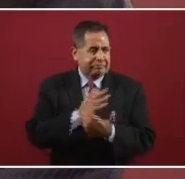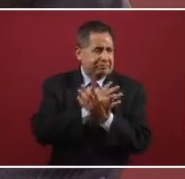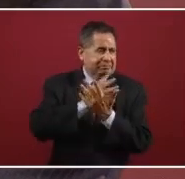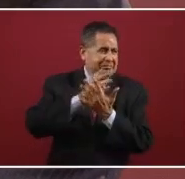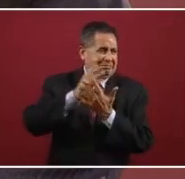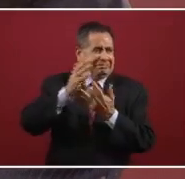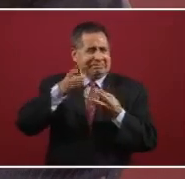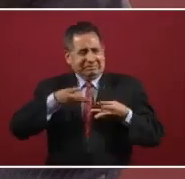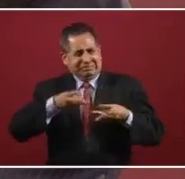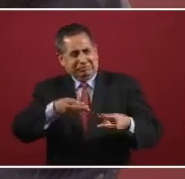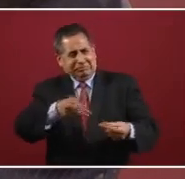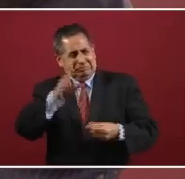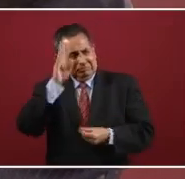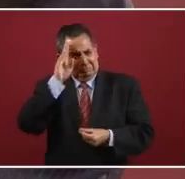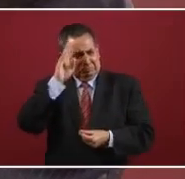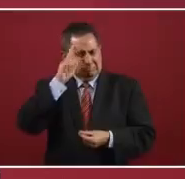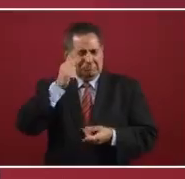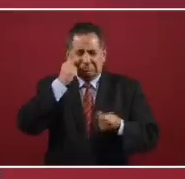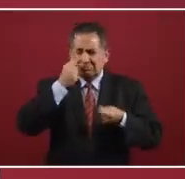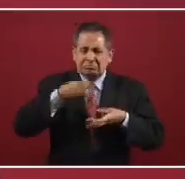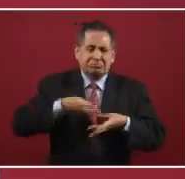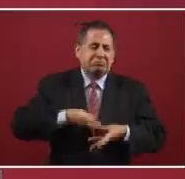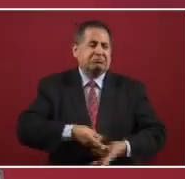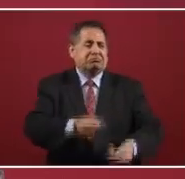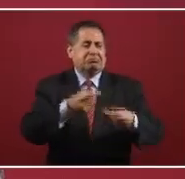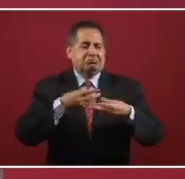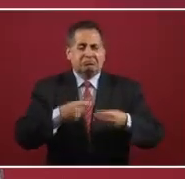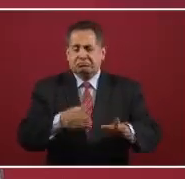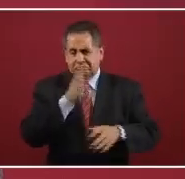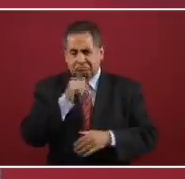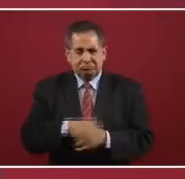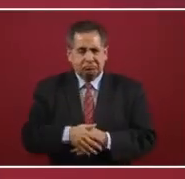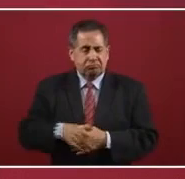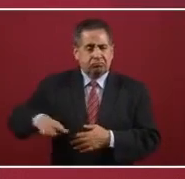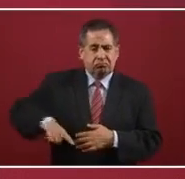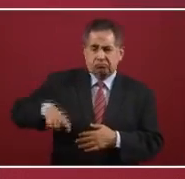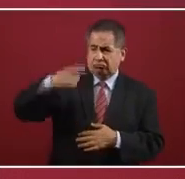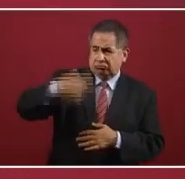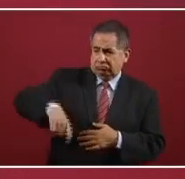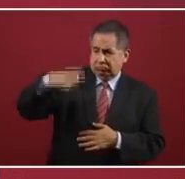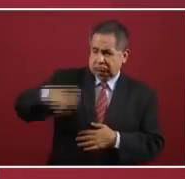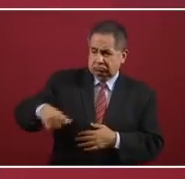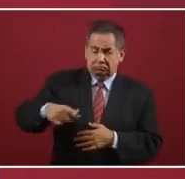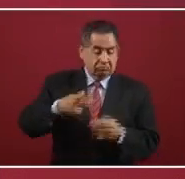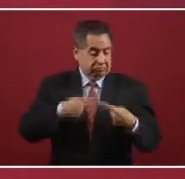excesos, derroche, no puede haber gobierno rico con pueblo pobre.